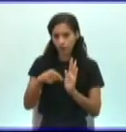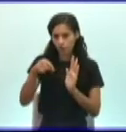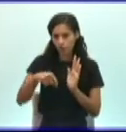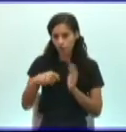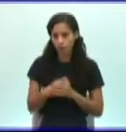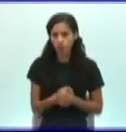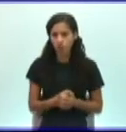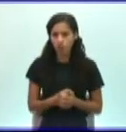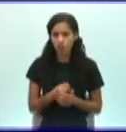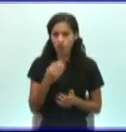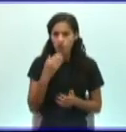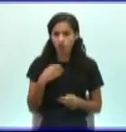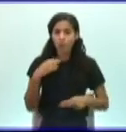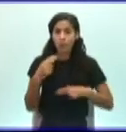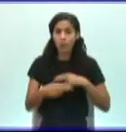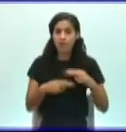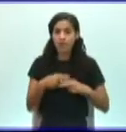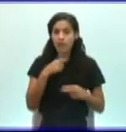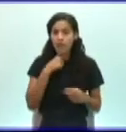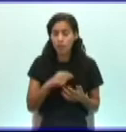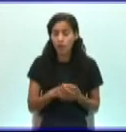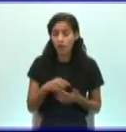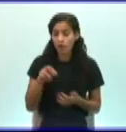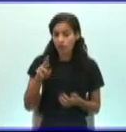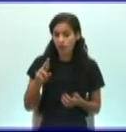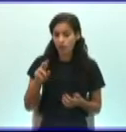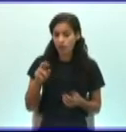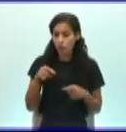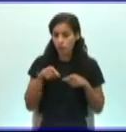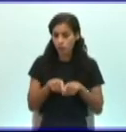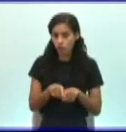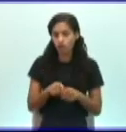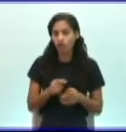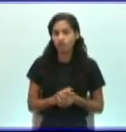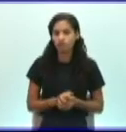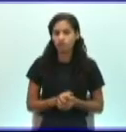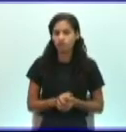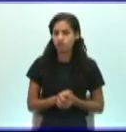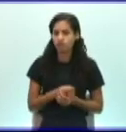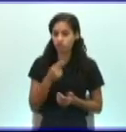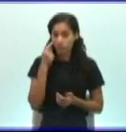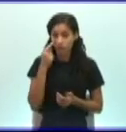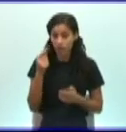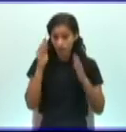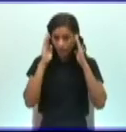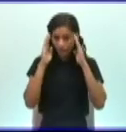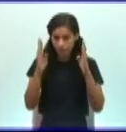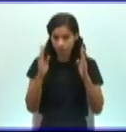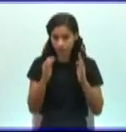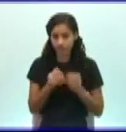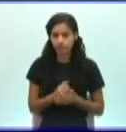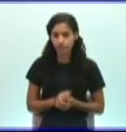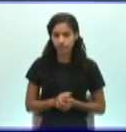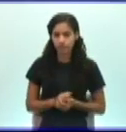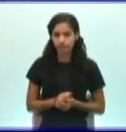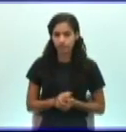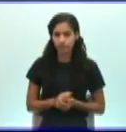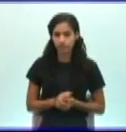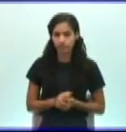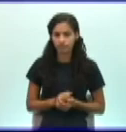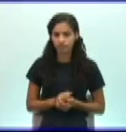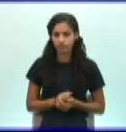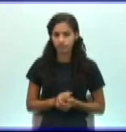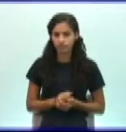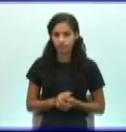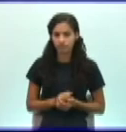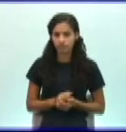demostrar, cómo realizar el trazo de estas consonantes unidas. No se lo pierdan, observen.